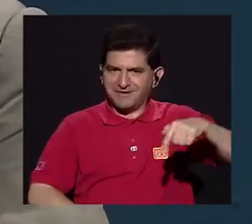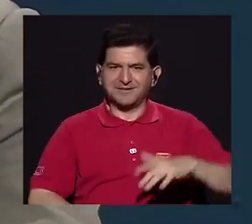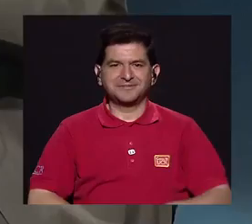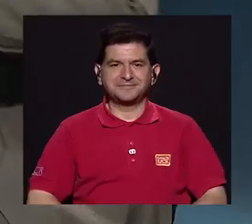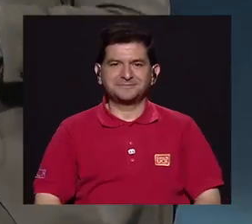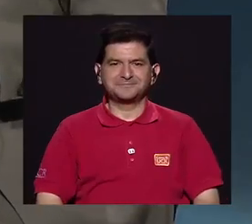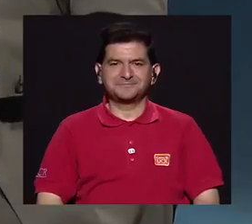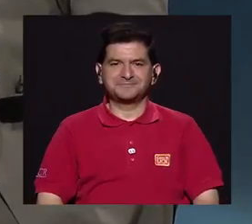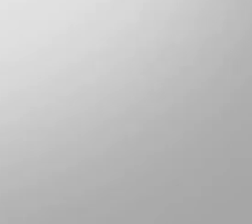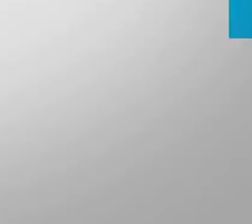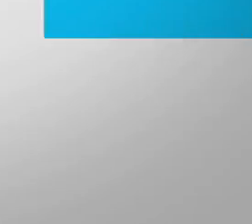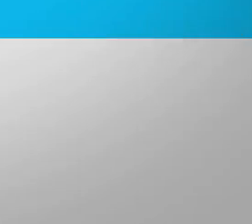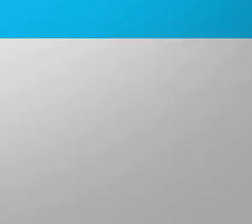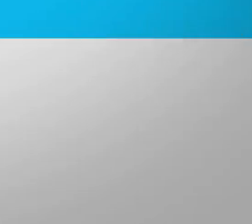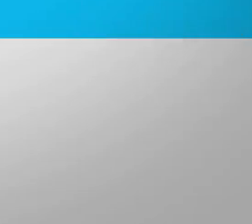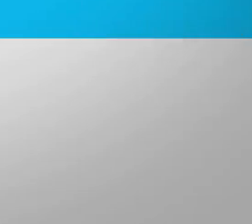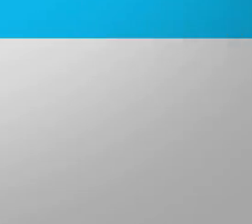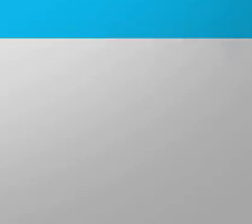nosotros.